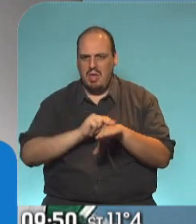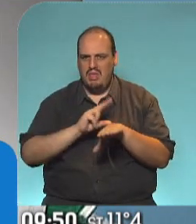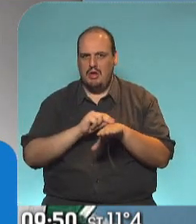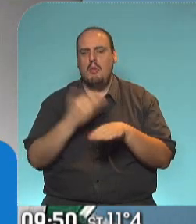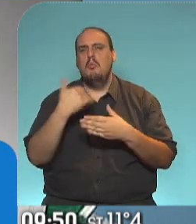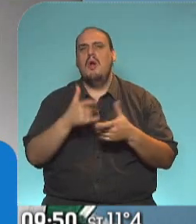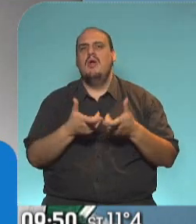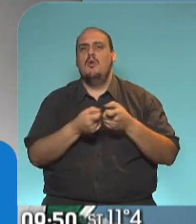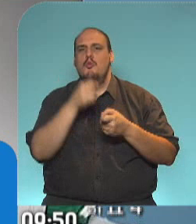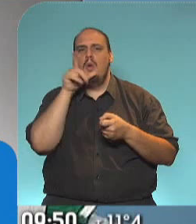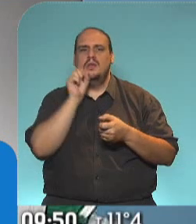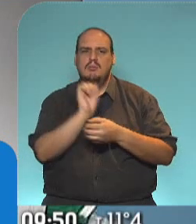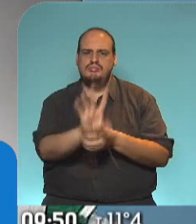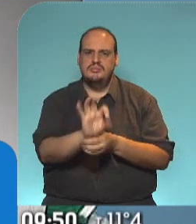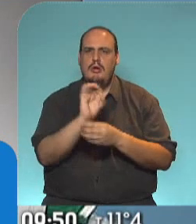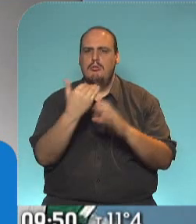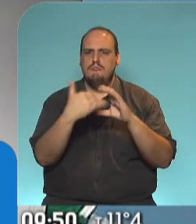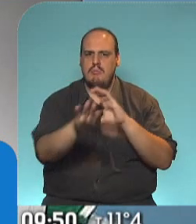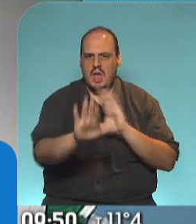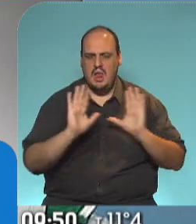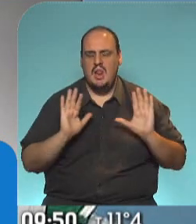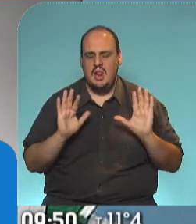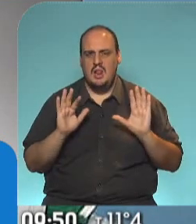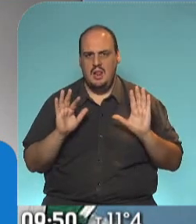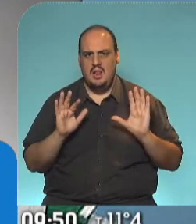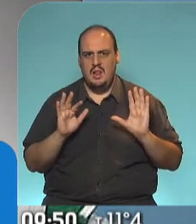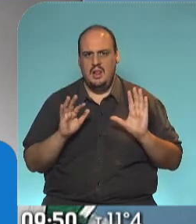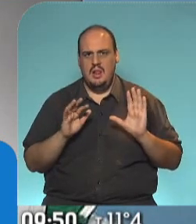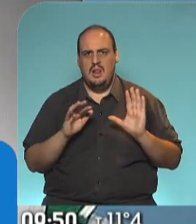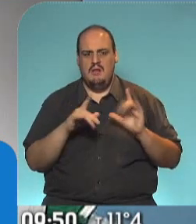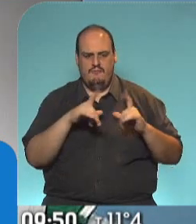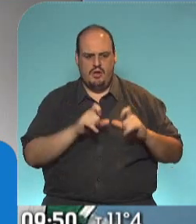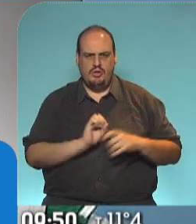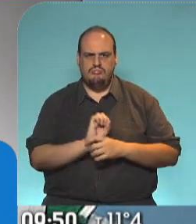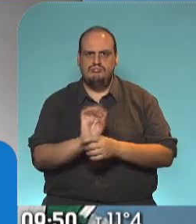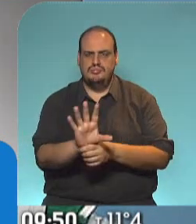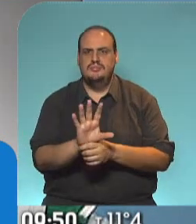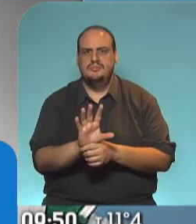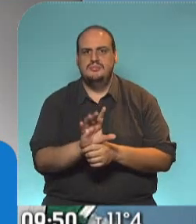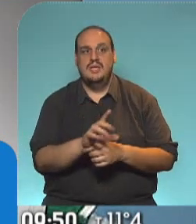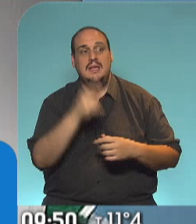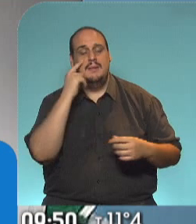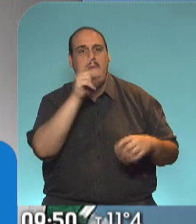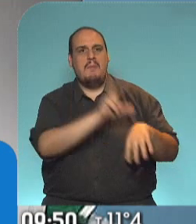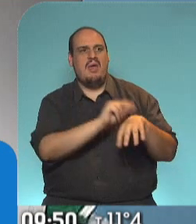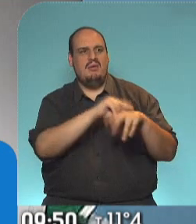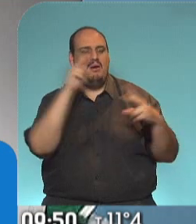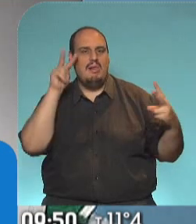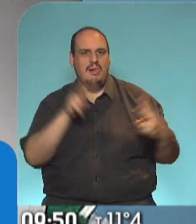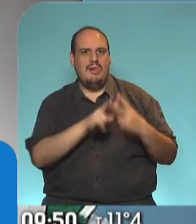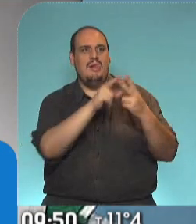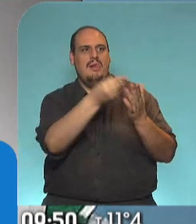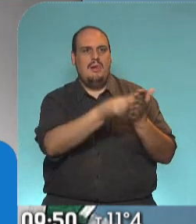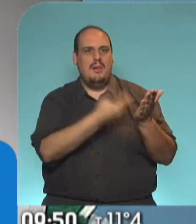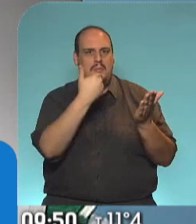digitales ya sea por whatsapp por mail se puede y no es necesario tener que pedir una cita con con la médica o el